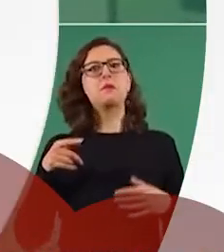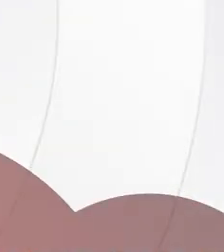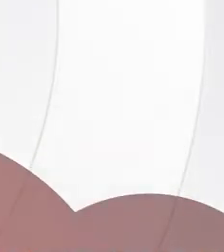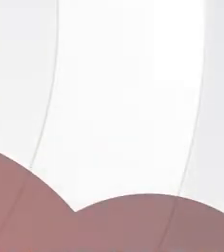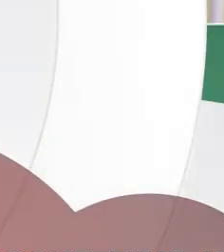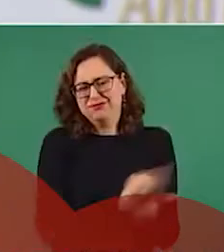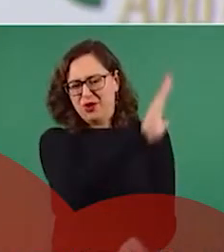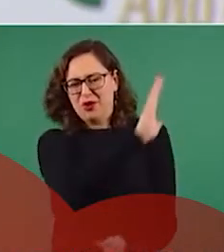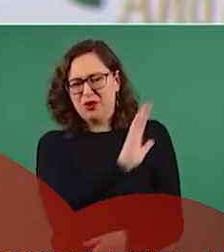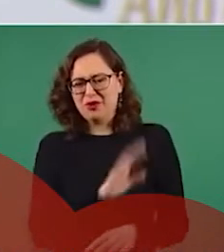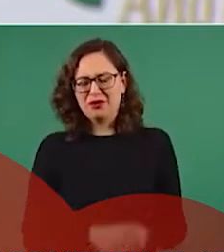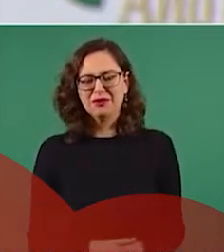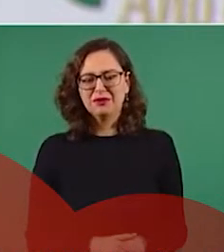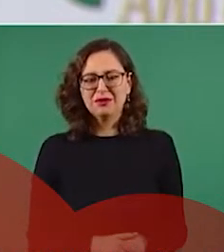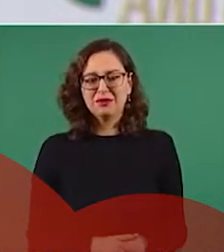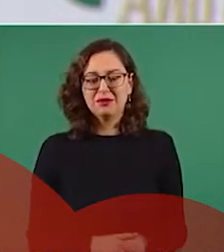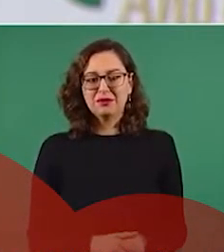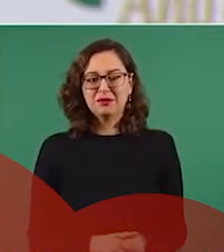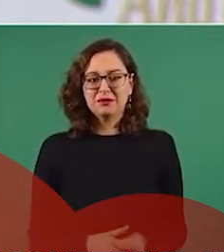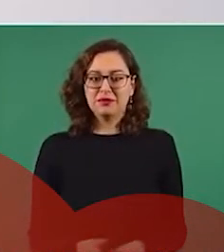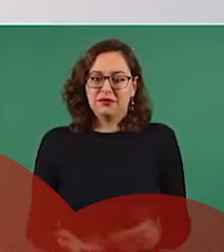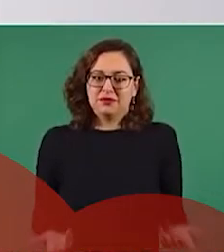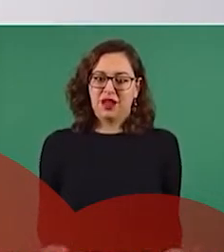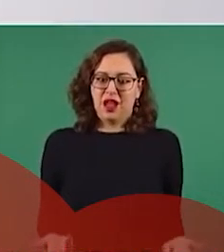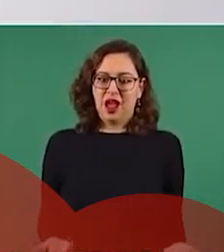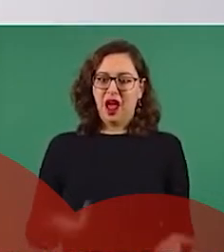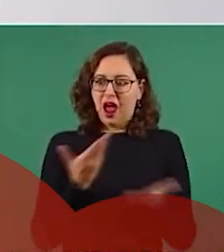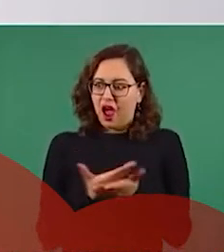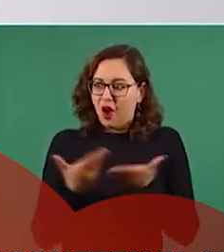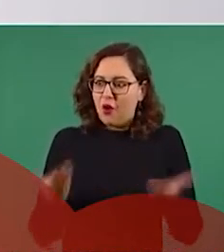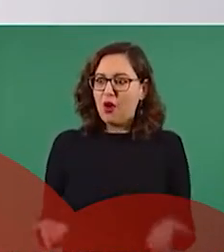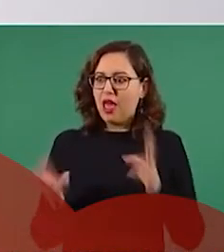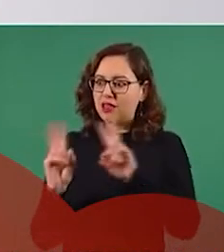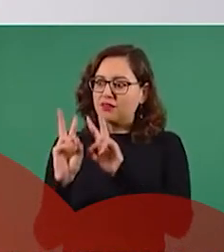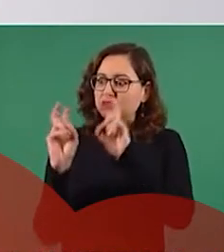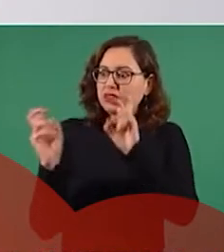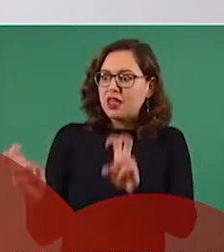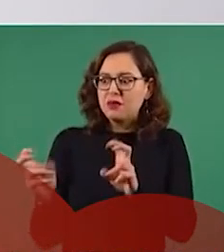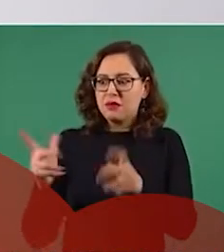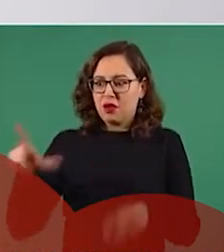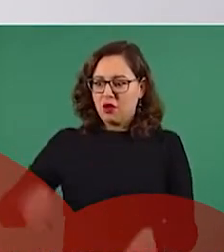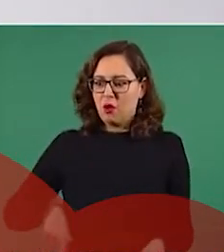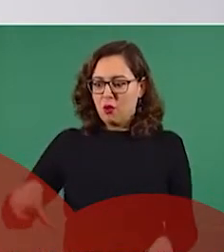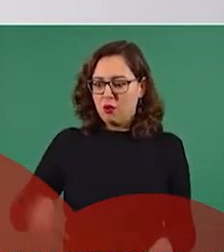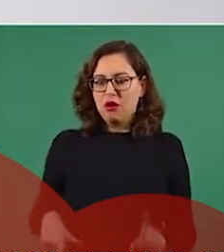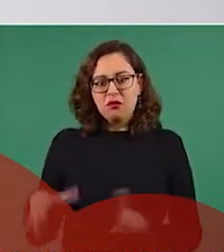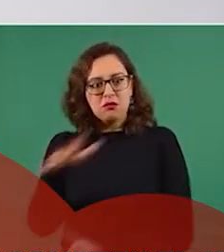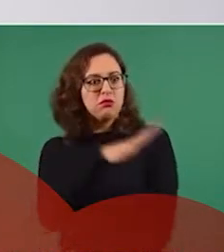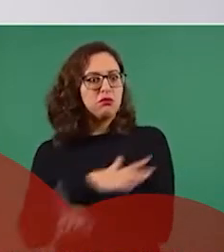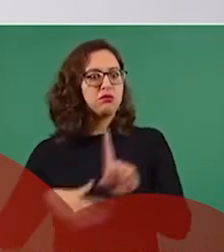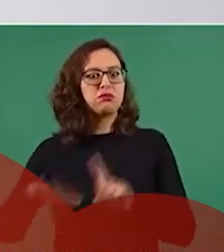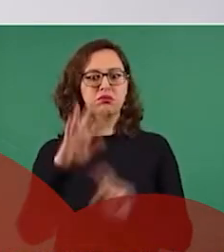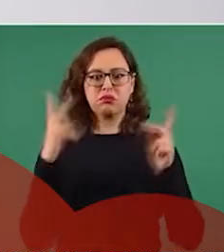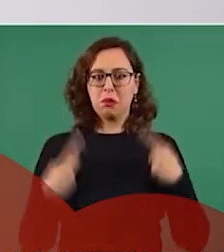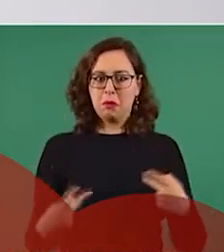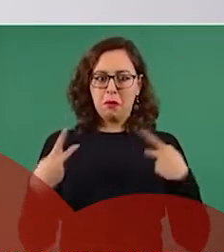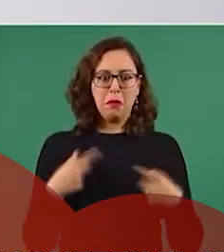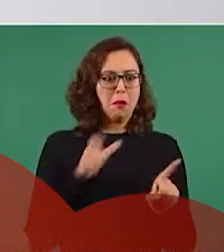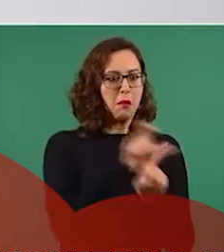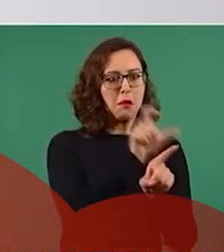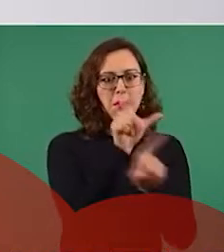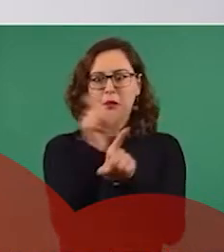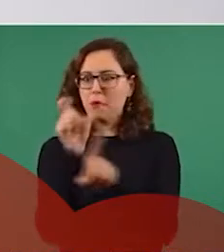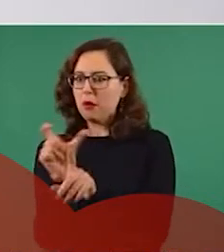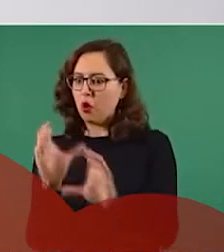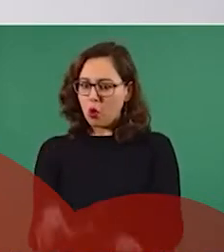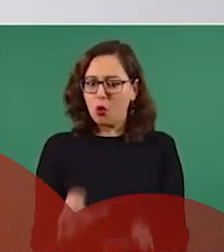el presidente. Asimismo, pidió al titular de la Fiscalía General de la República, Alejandro Gertz Manero, que revise lo correspondiente en el fuero federal para poder atender la situación